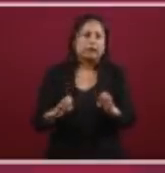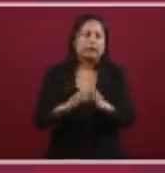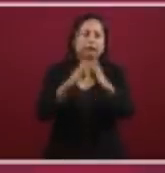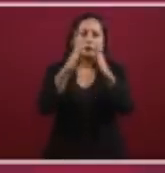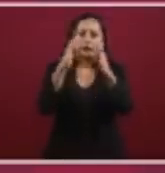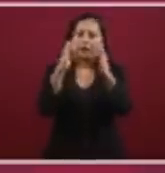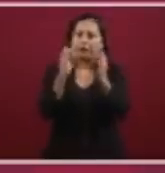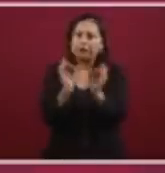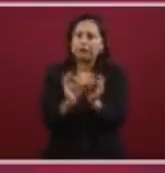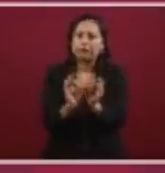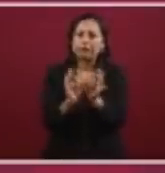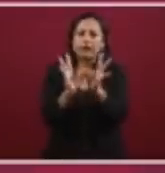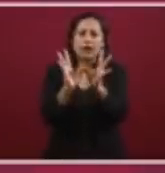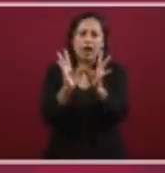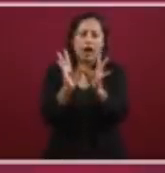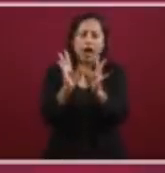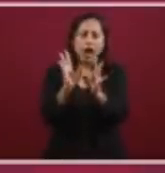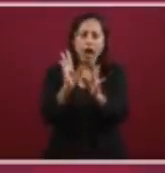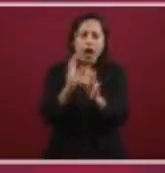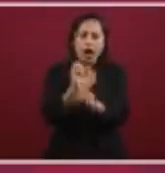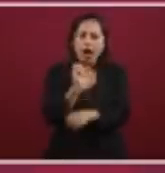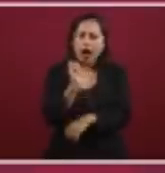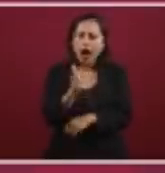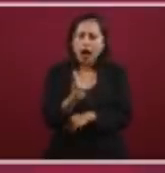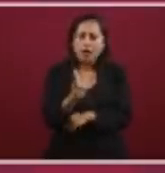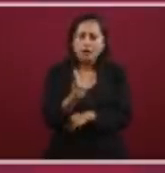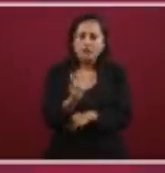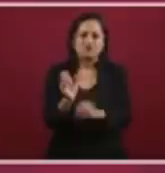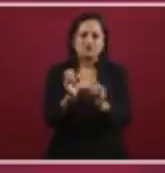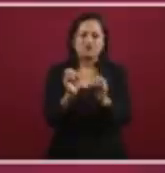naturales sin embargo